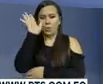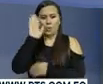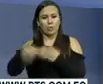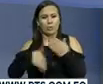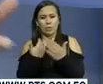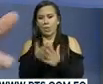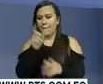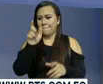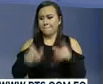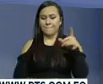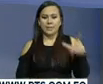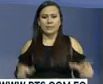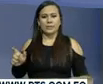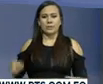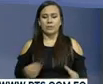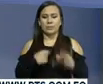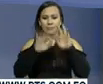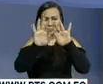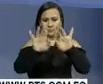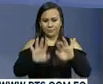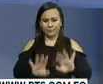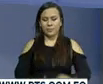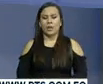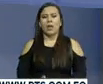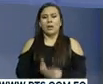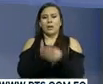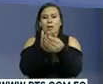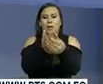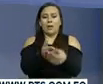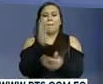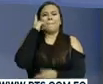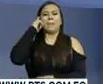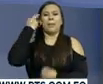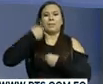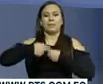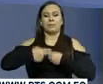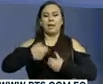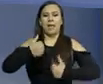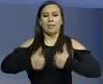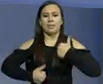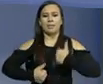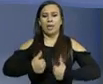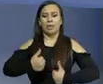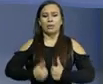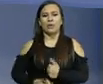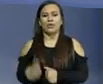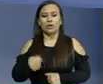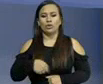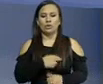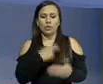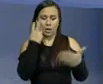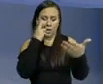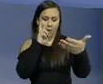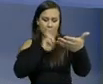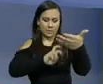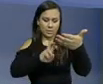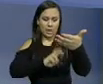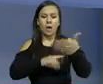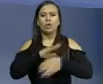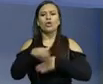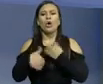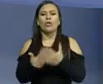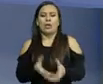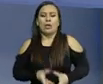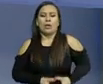conforme los instructivos para optar por una candidatura esto es lo que nosotros hemos verificado entrega esta información